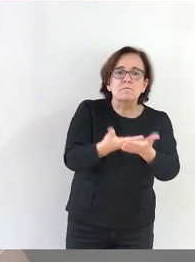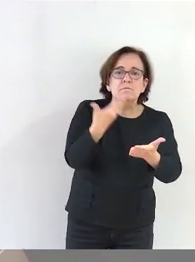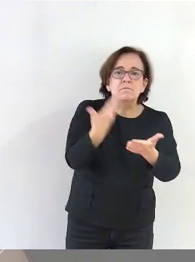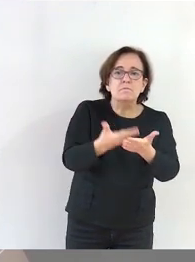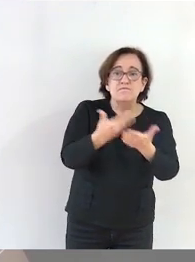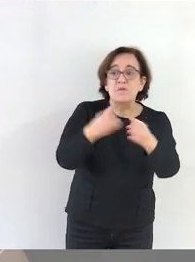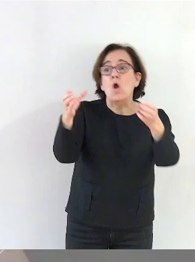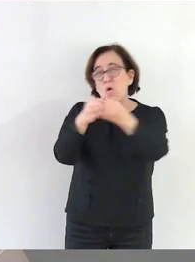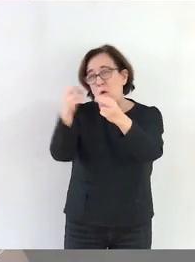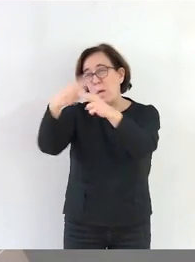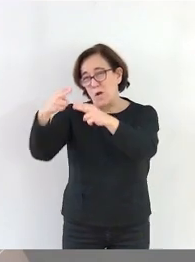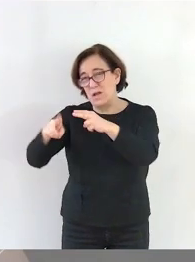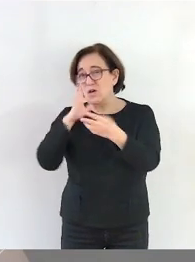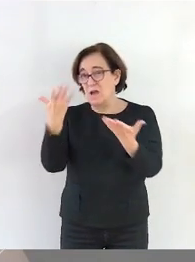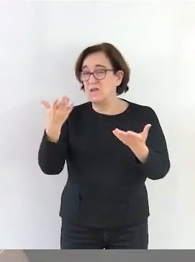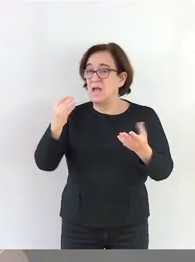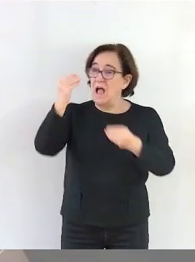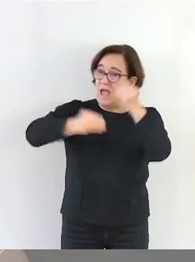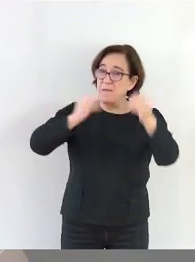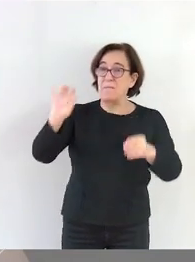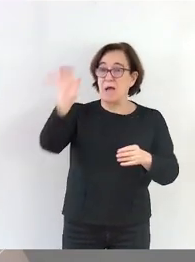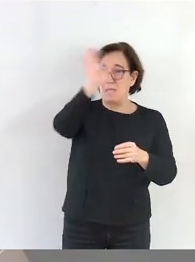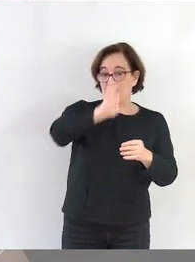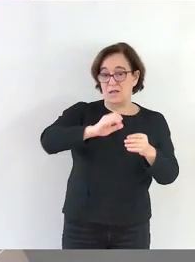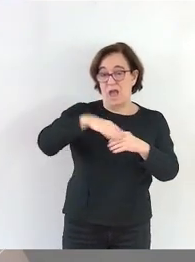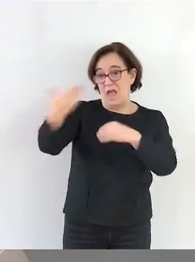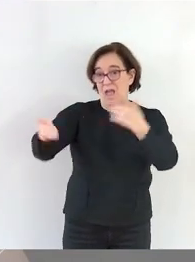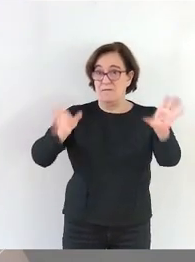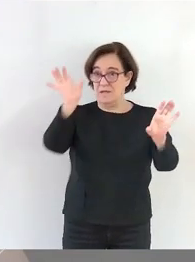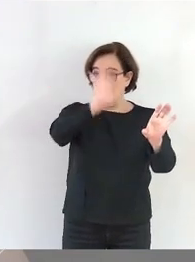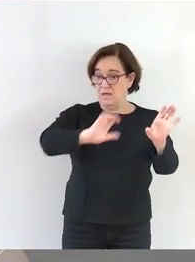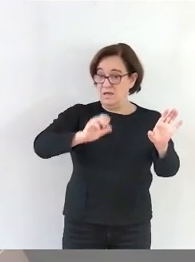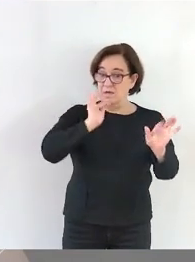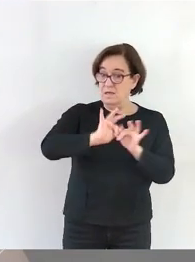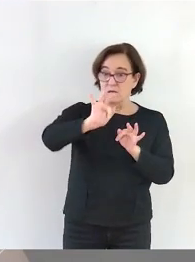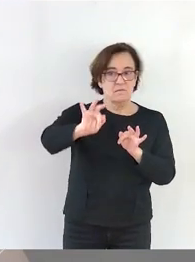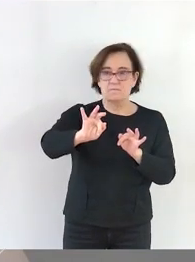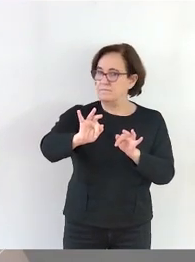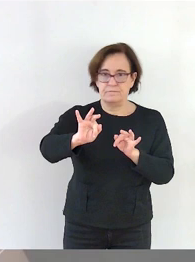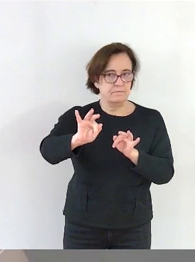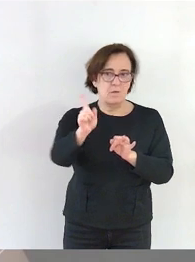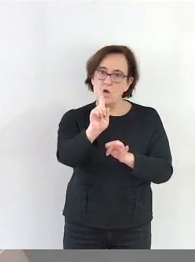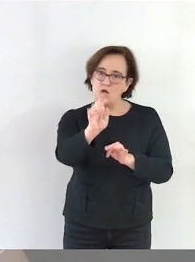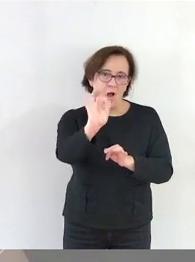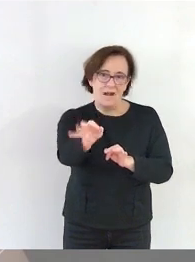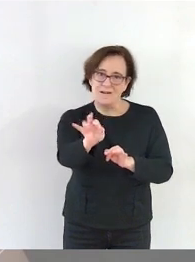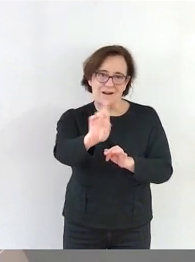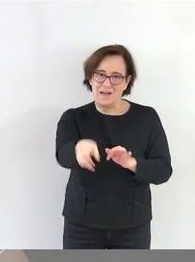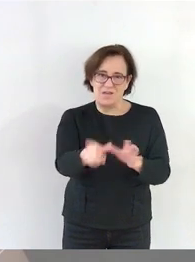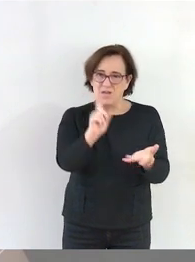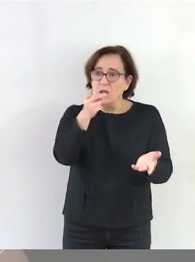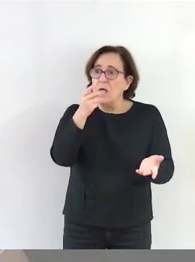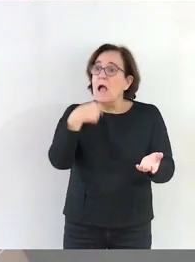político como otros que vemos que están eligiendo en países hermanos y así sucesivamente no tienen razón tienen